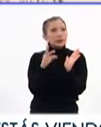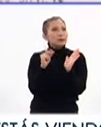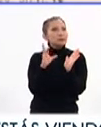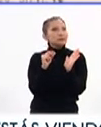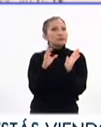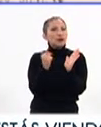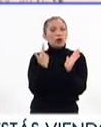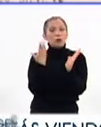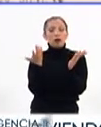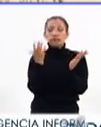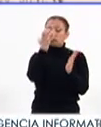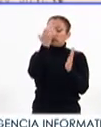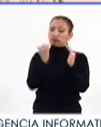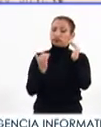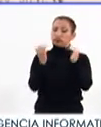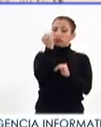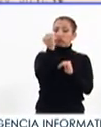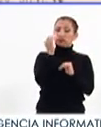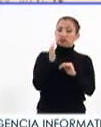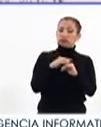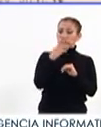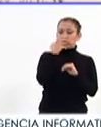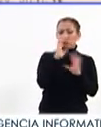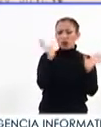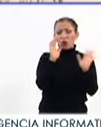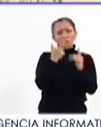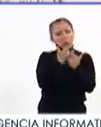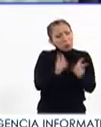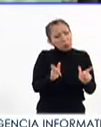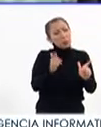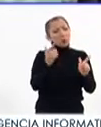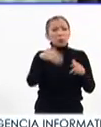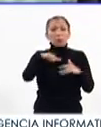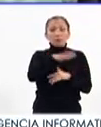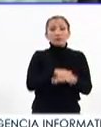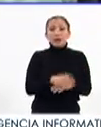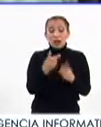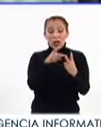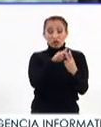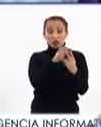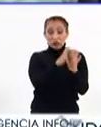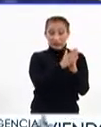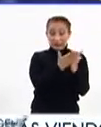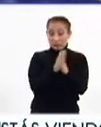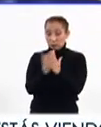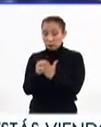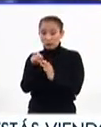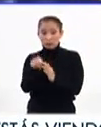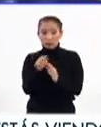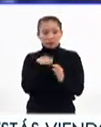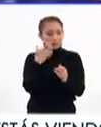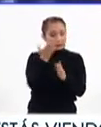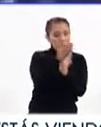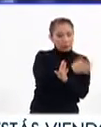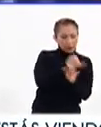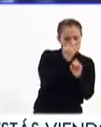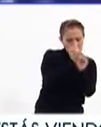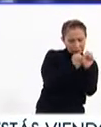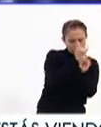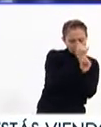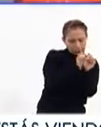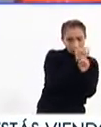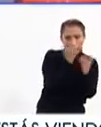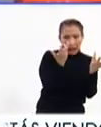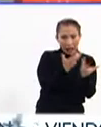tan académica, no como algo más formal, sino un poco más amable. Ambas publicaciones son el resultado de